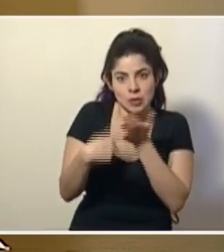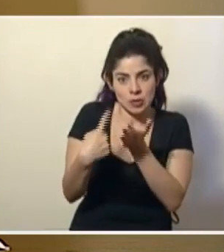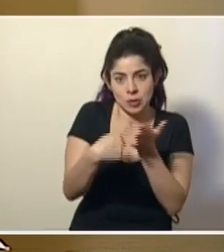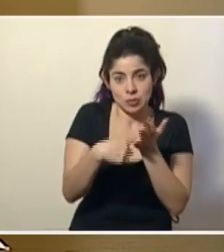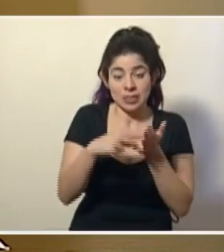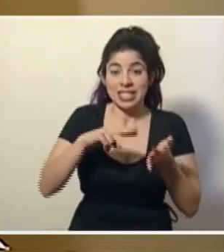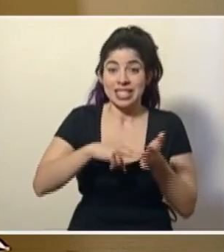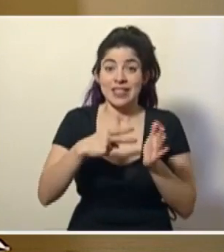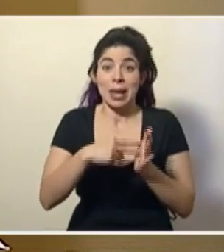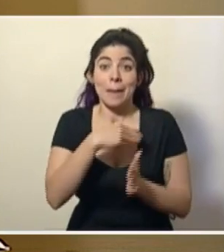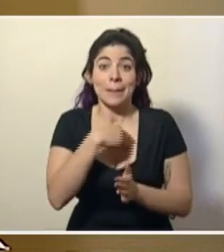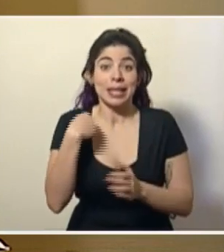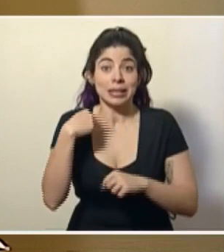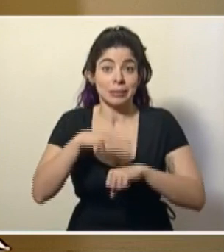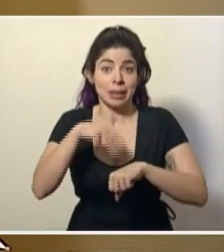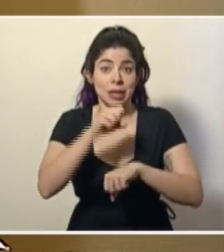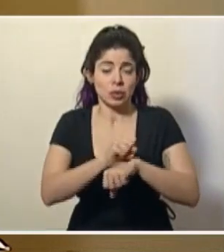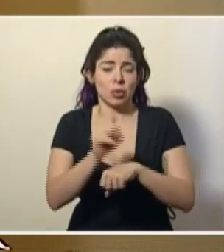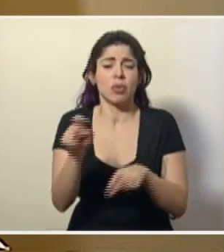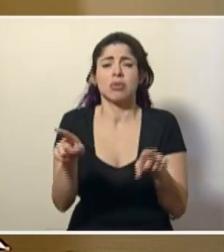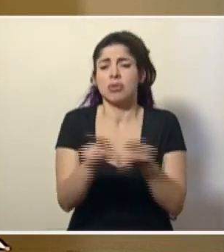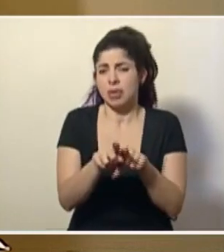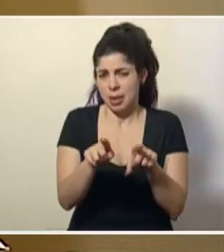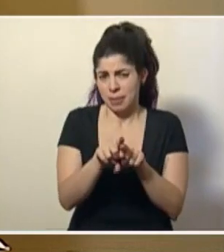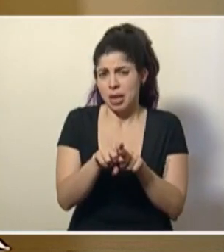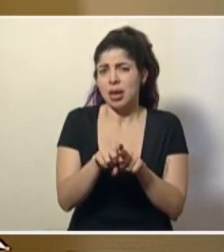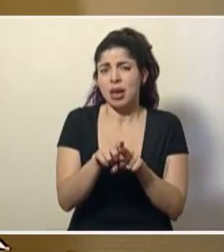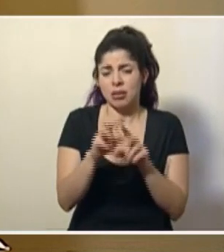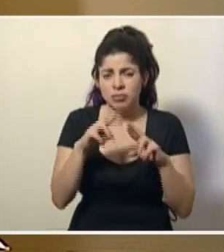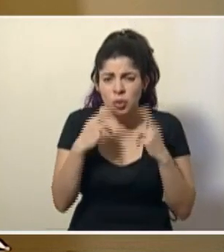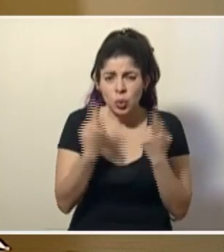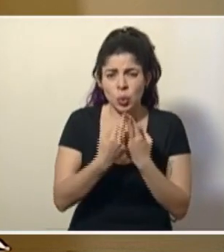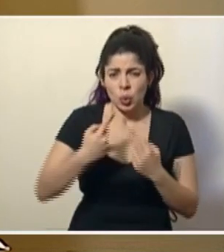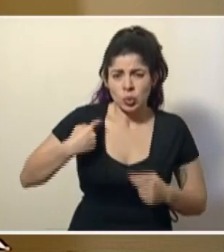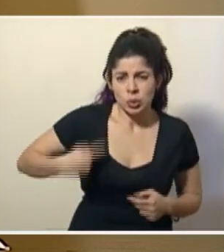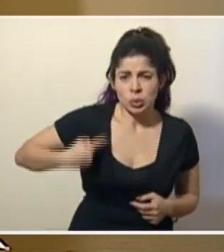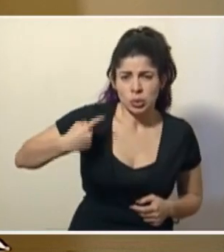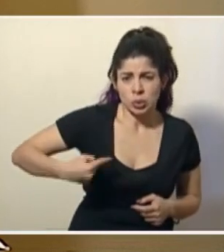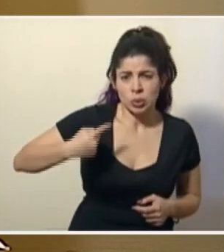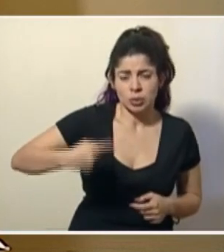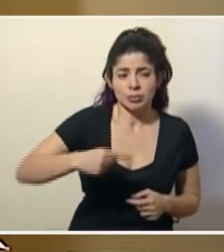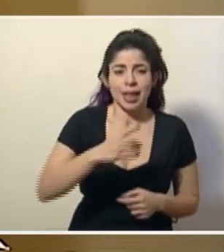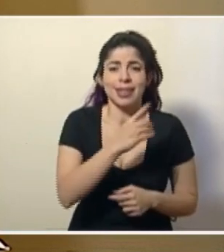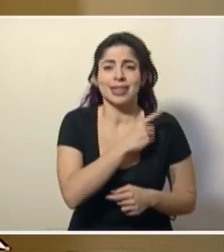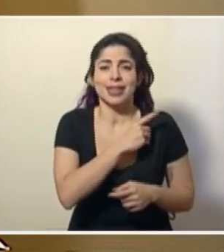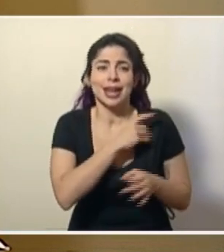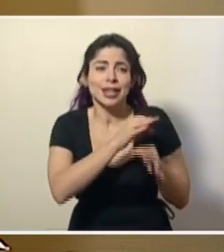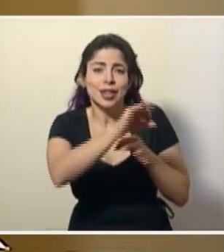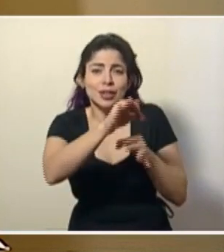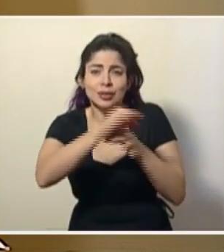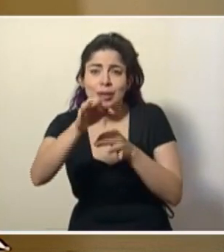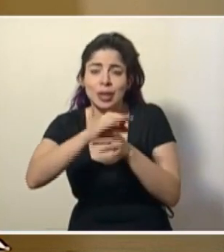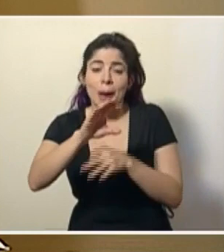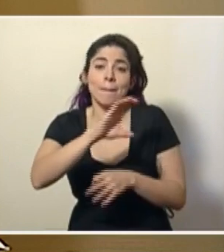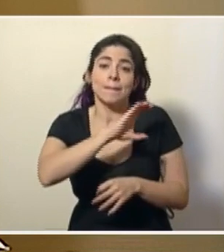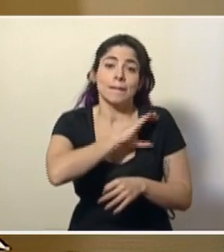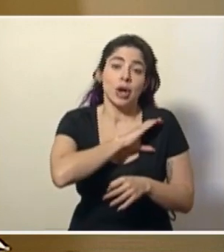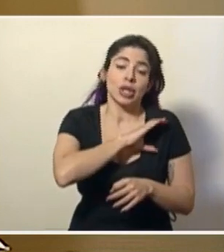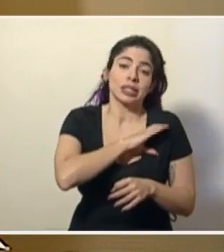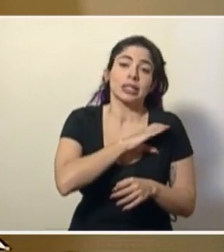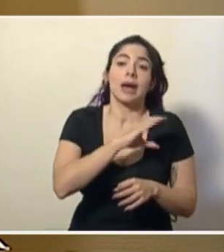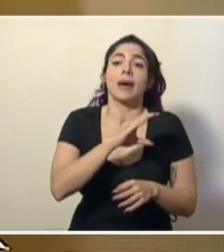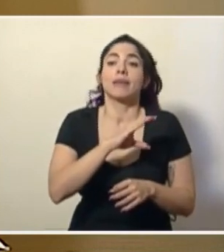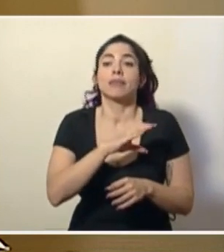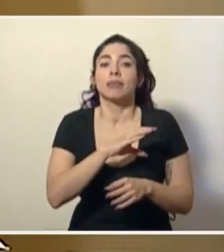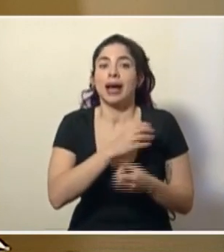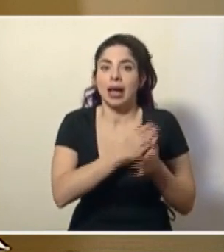foro, de modo tal que el ministro Soto también está manteniendo sesiones de trabajo con los directores regionales, tanto de Fuerza Pública como de Policía